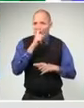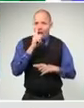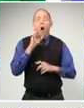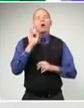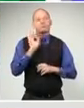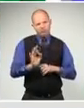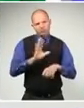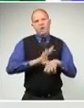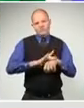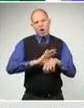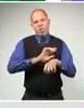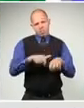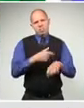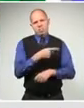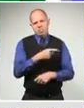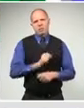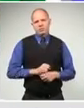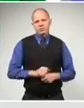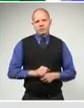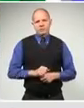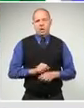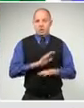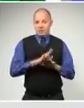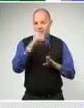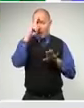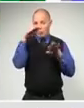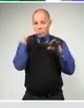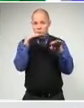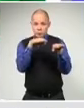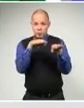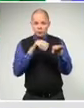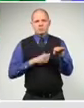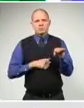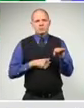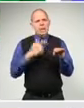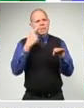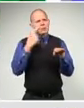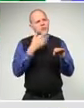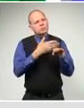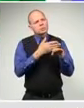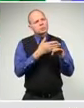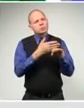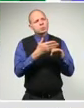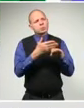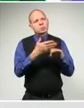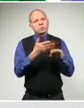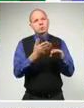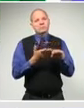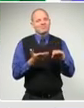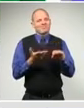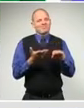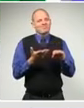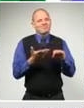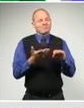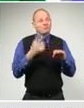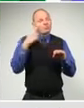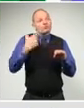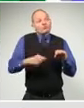positivo. Se ingresó y lamentablemente, tal vez por la